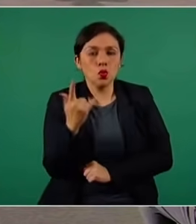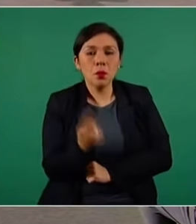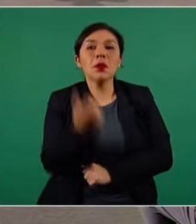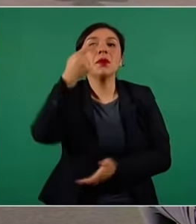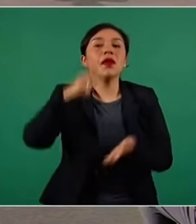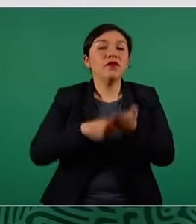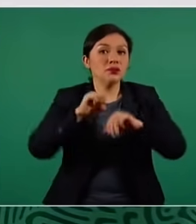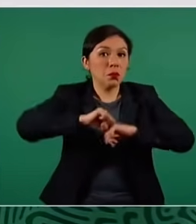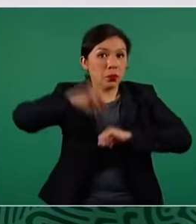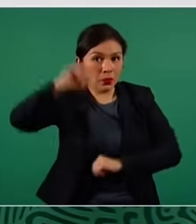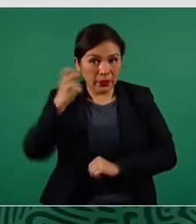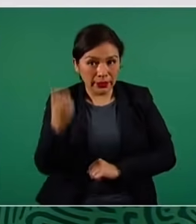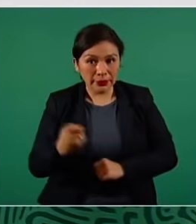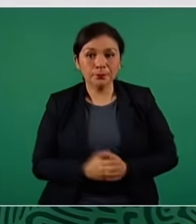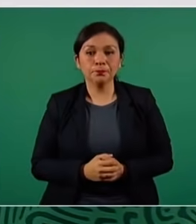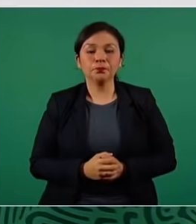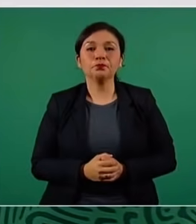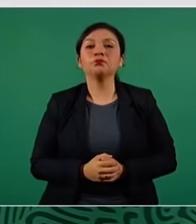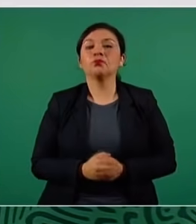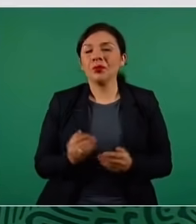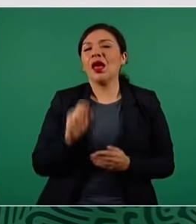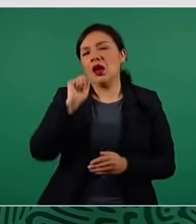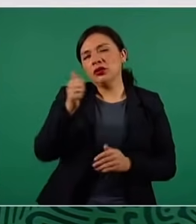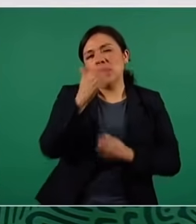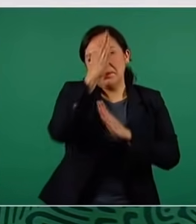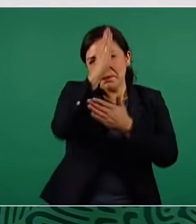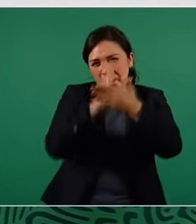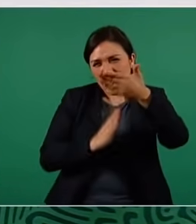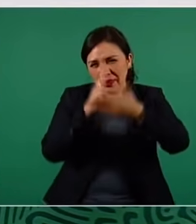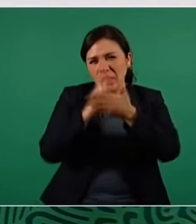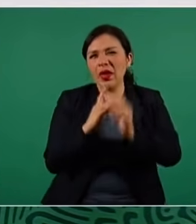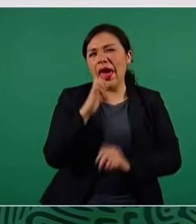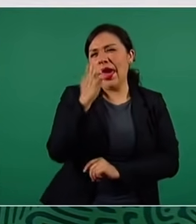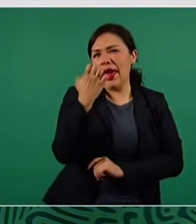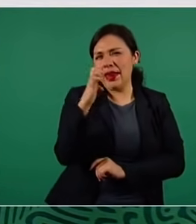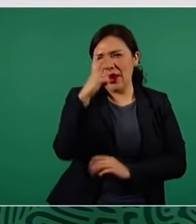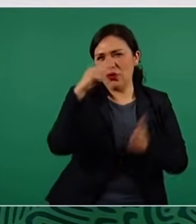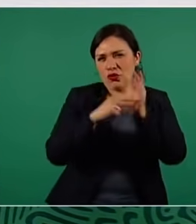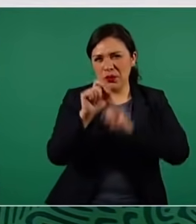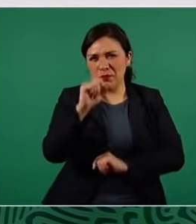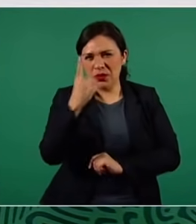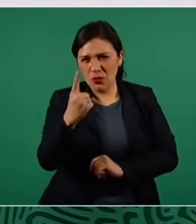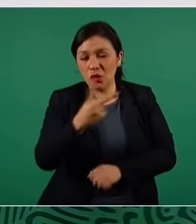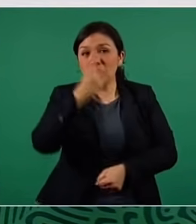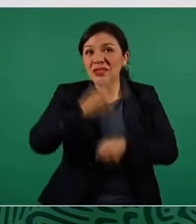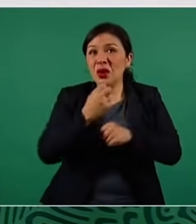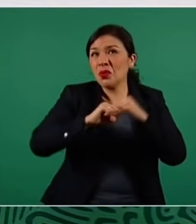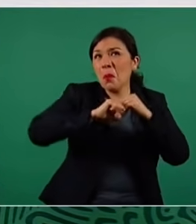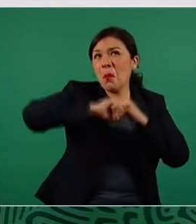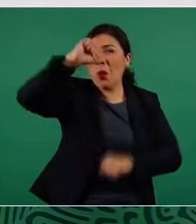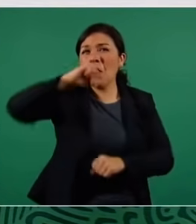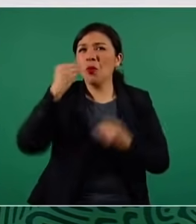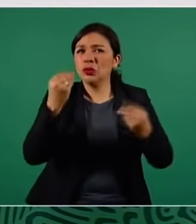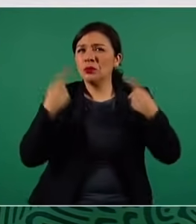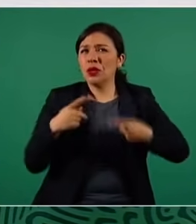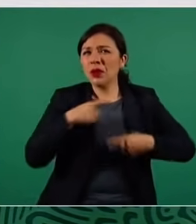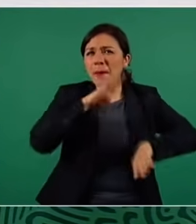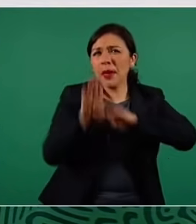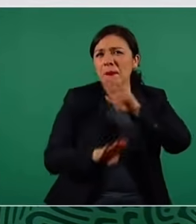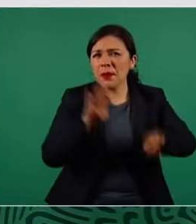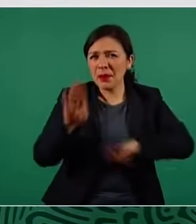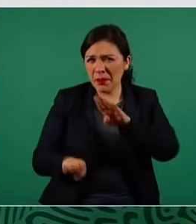ola si lo comparamos con respecto a la segunda ola que tuvo máximos a mitad de enero de